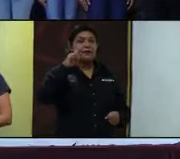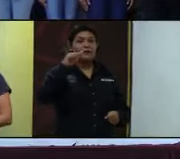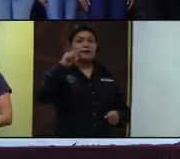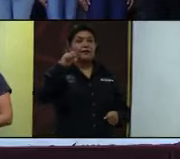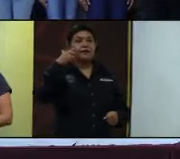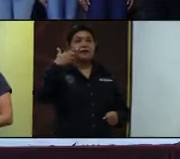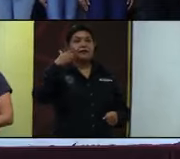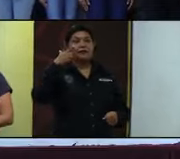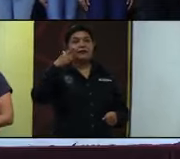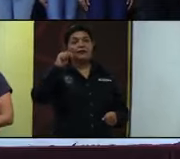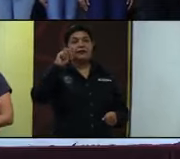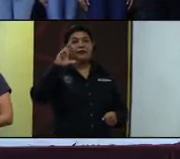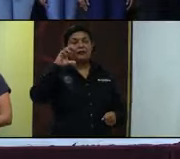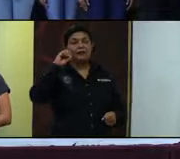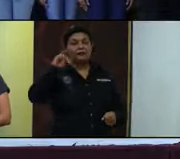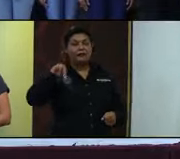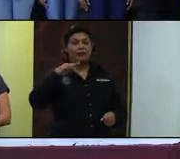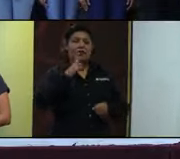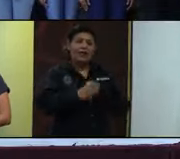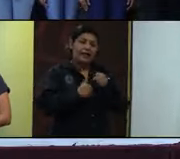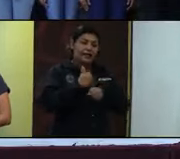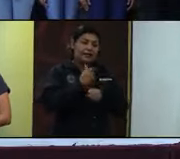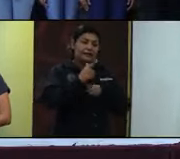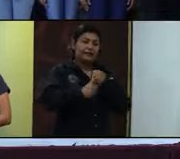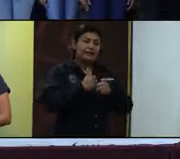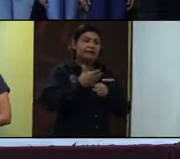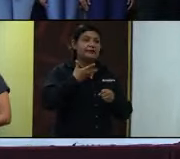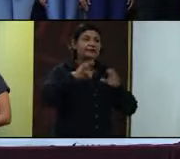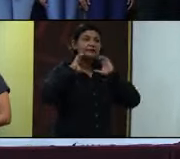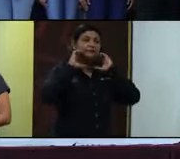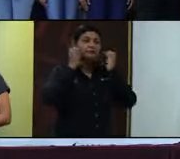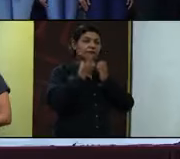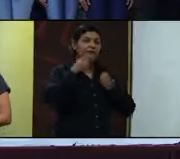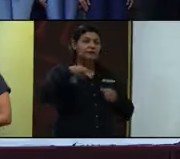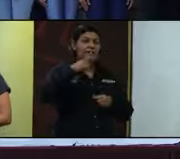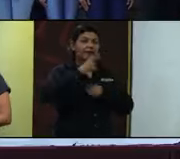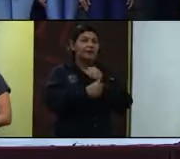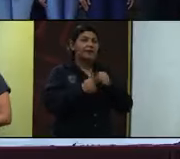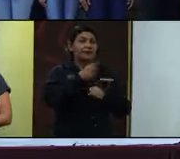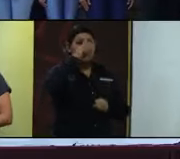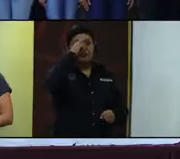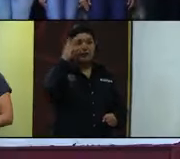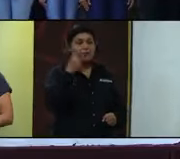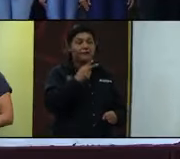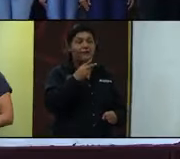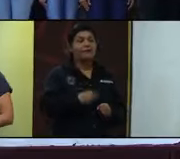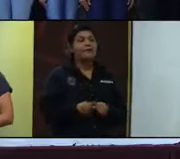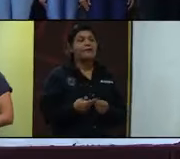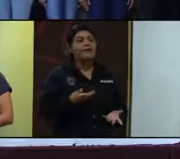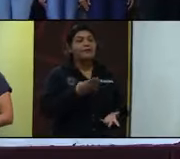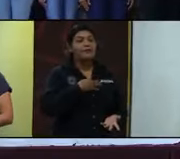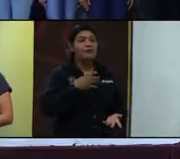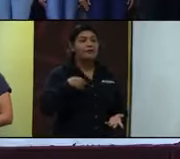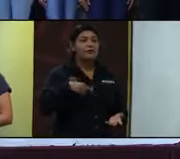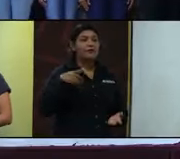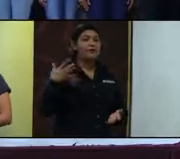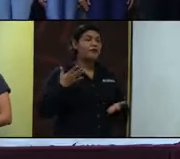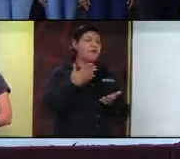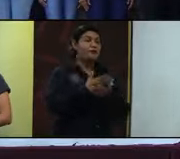nacional. Cada año se hace esta convención y en este año tocó en la Ciudad de México. Y bueno, pues fuimos